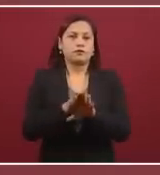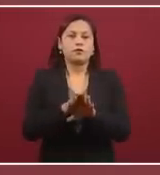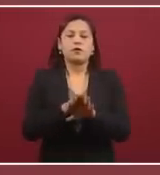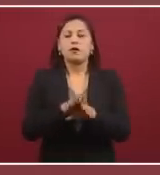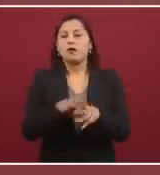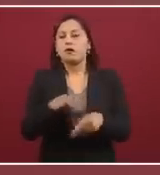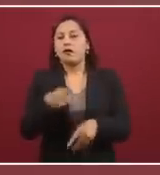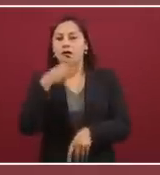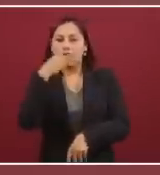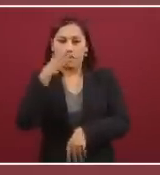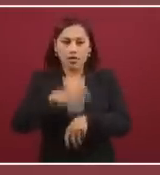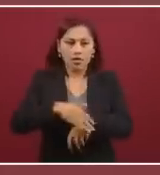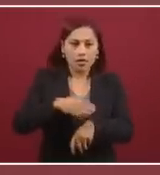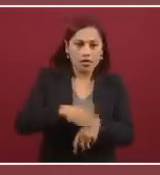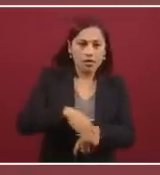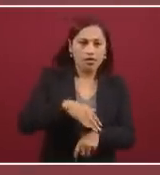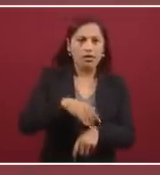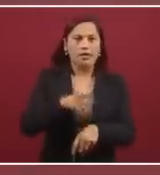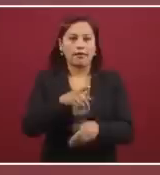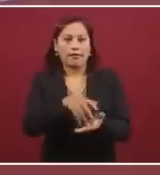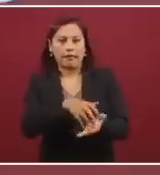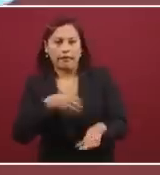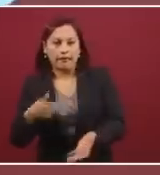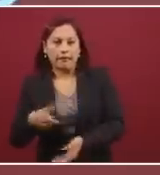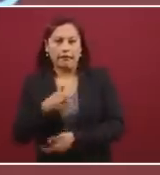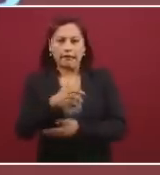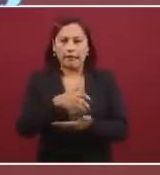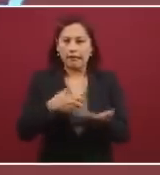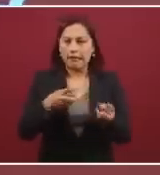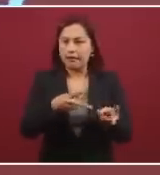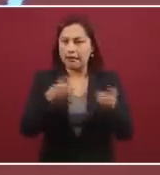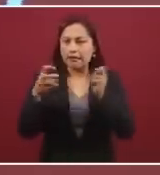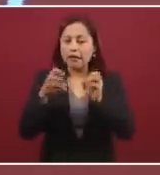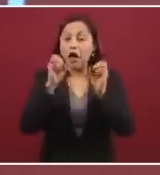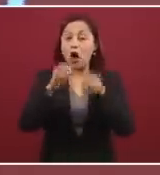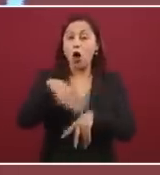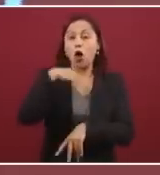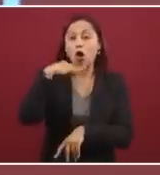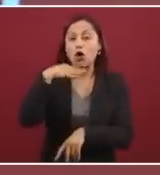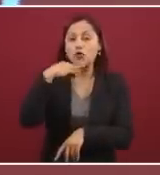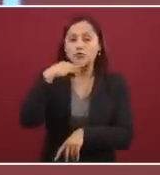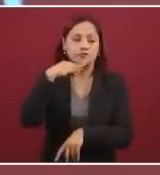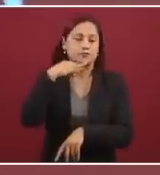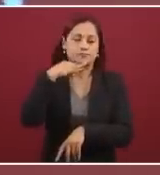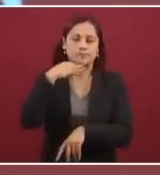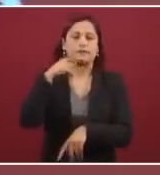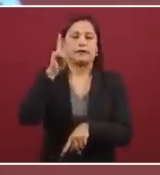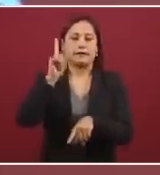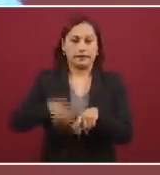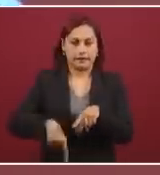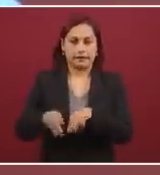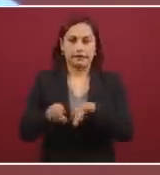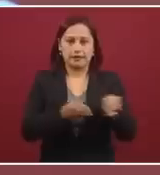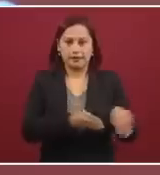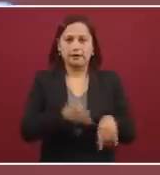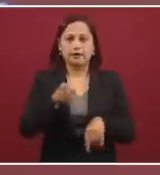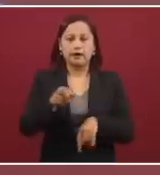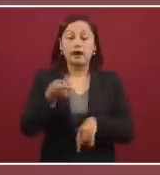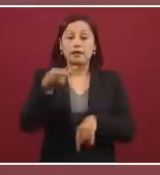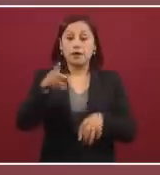que no haya corrupción pero eso no solo en la policía federal de